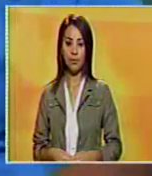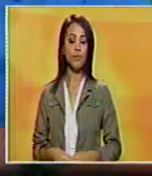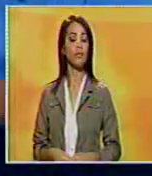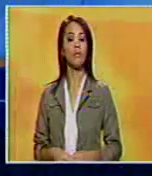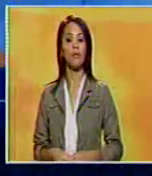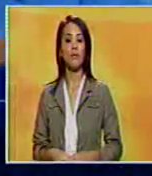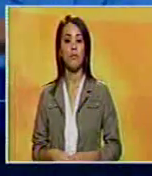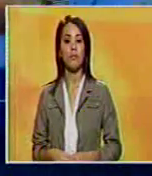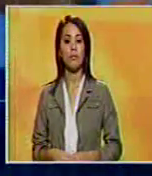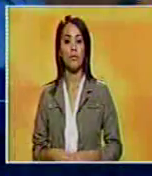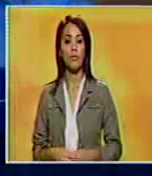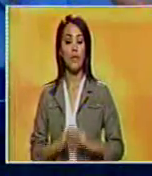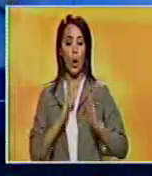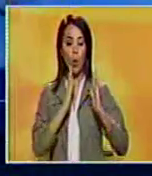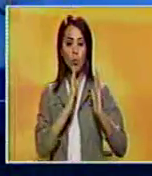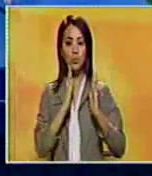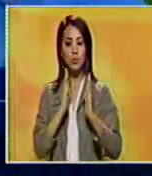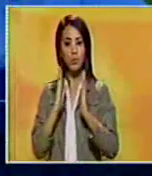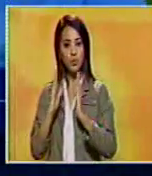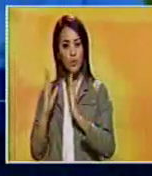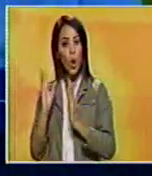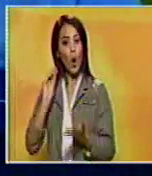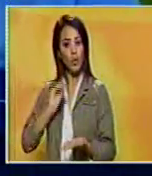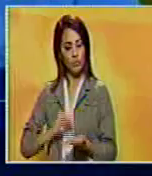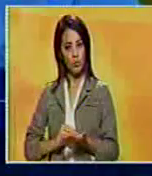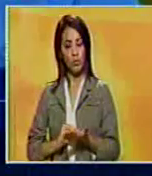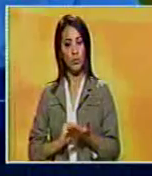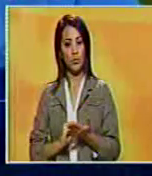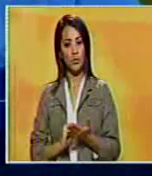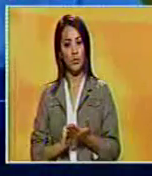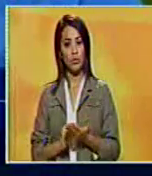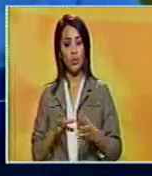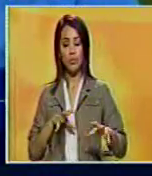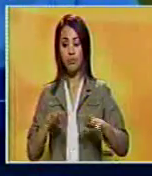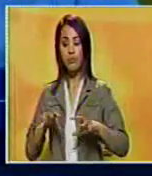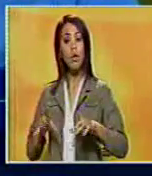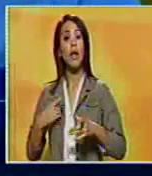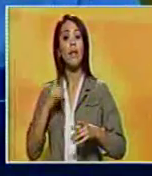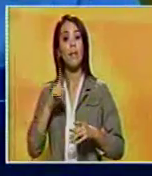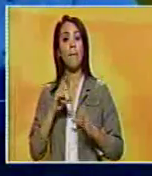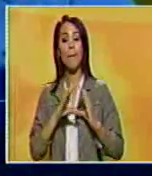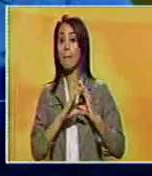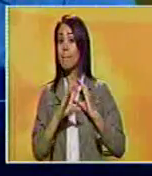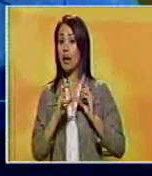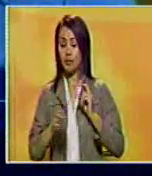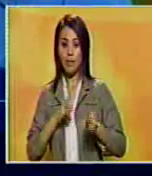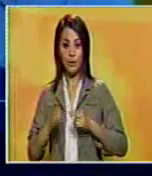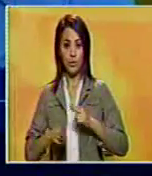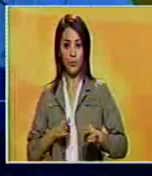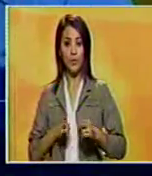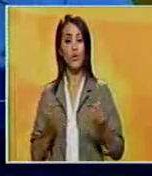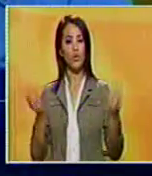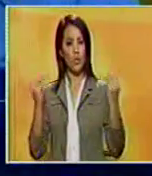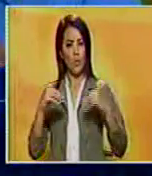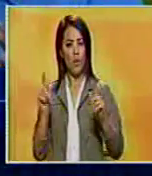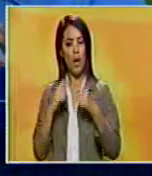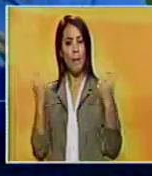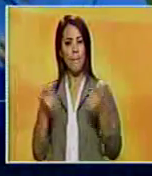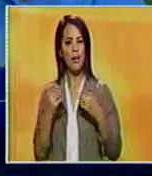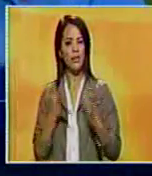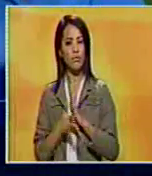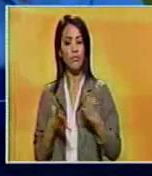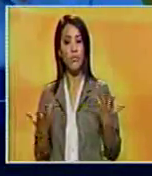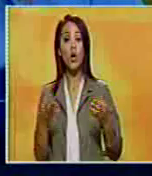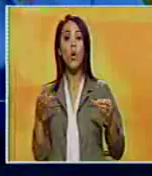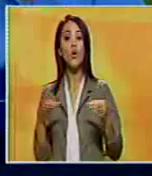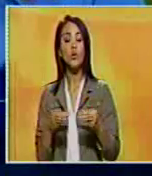Se trata de reordenar nuevamente todo lo que tiene que ver con la movilidad y hay uno de los acuerdos de la campaña es con el